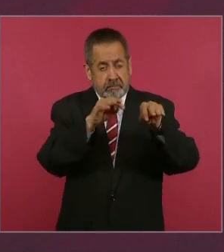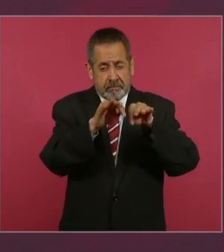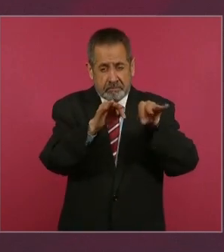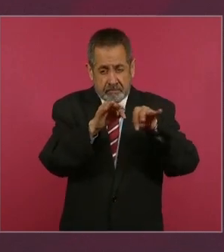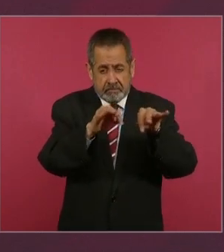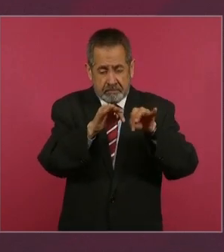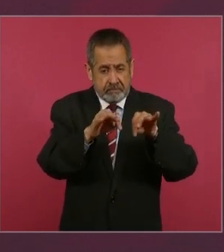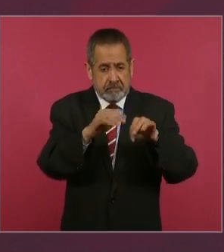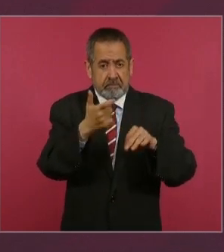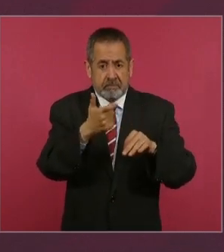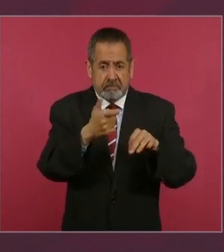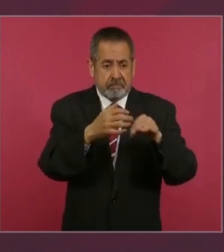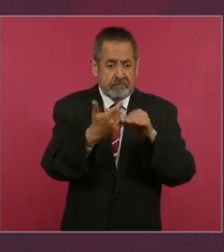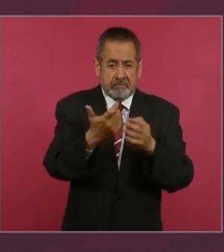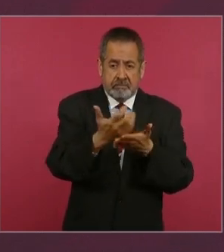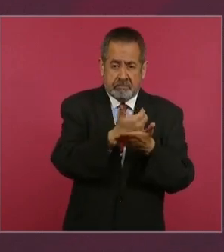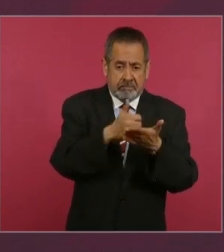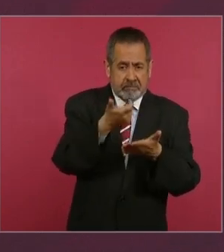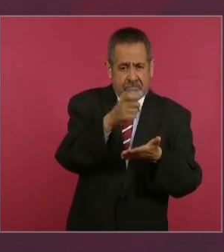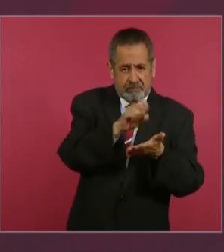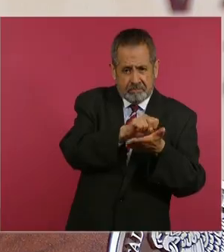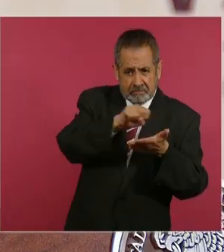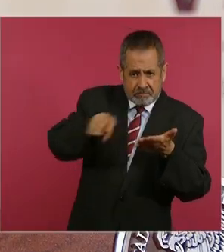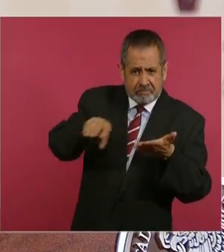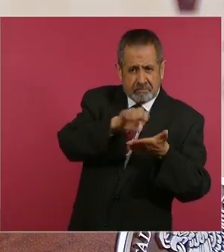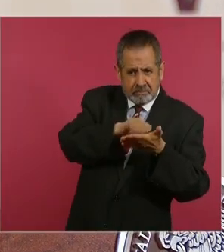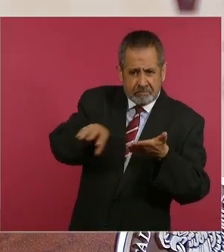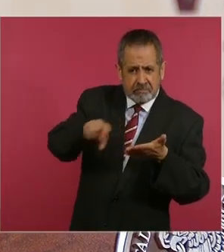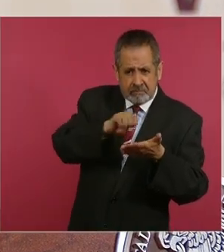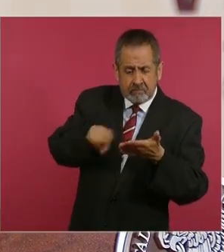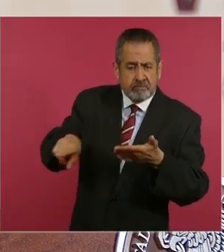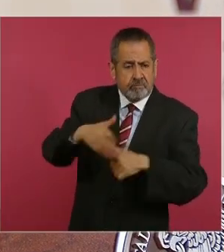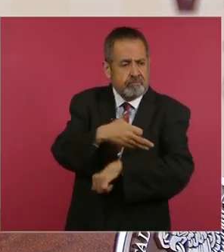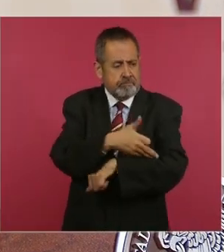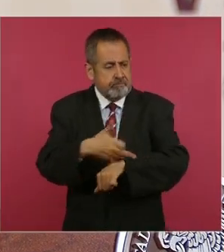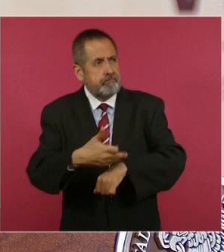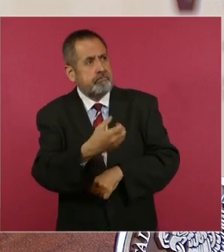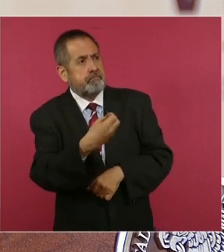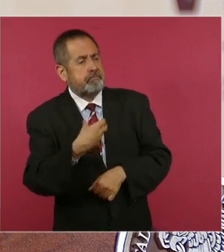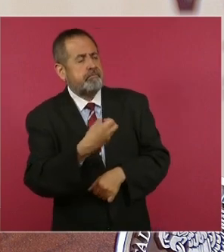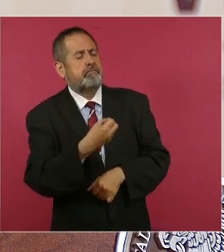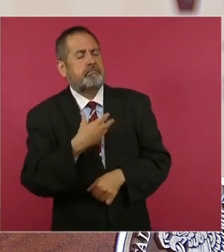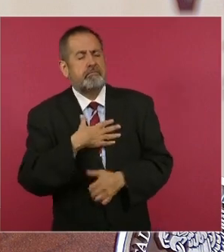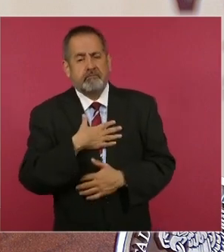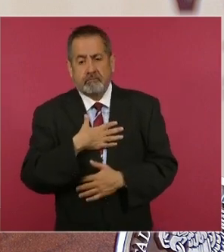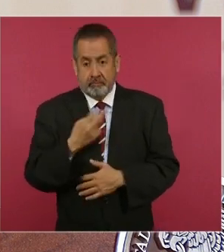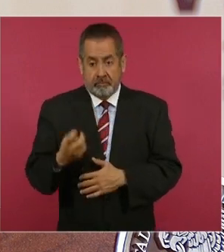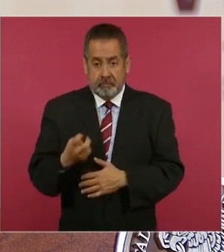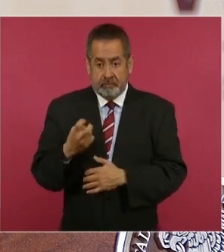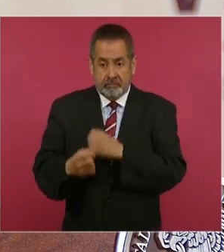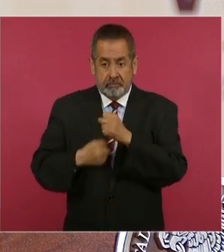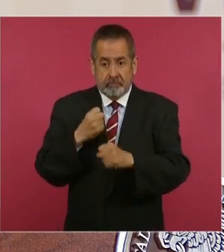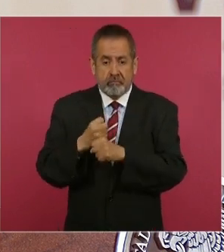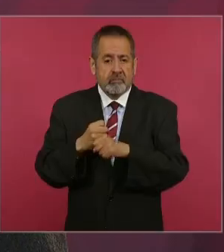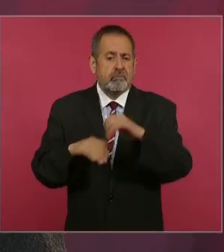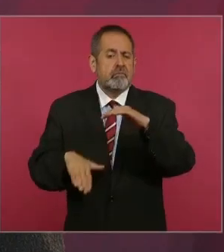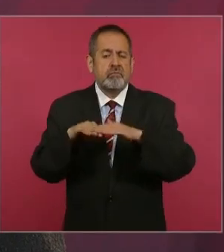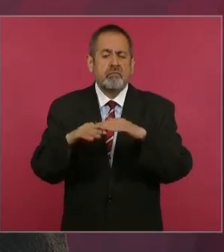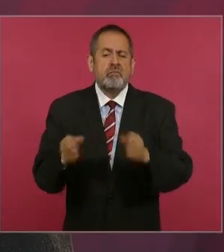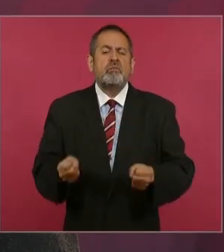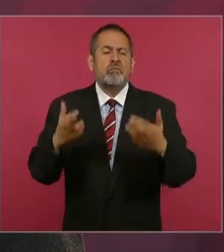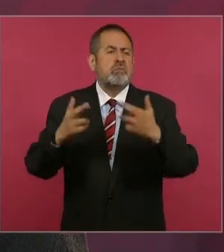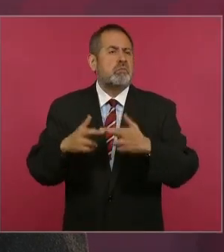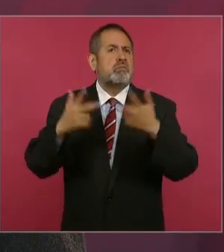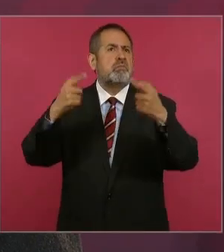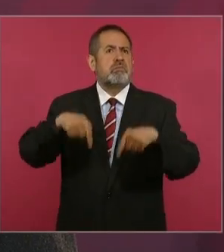enviando apoyos a sus familiares este año se estima que